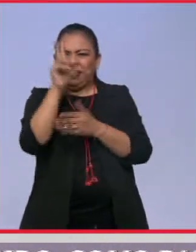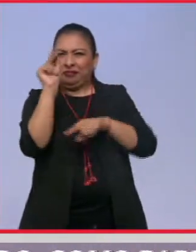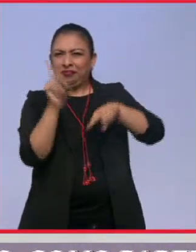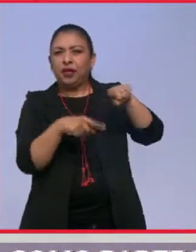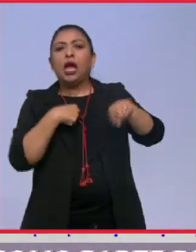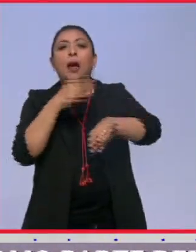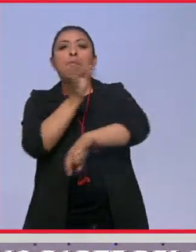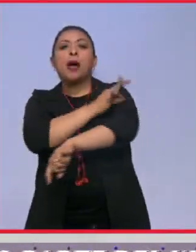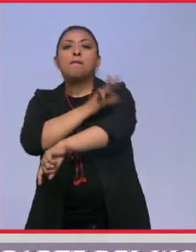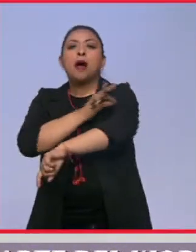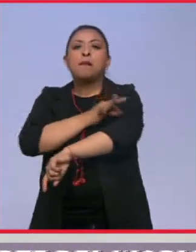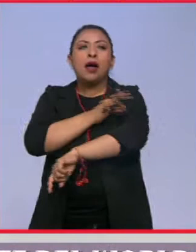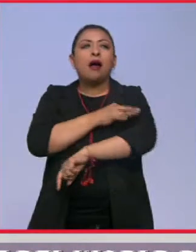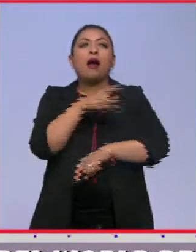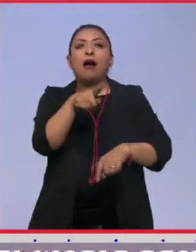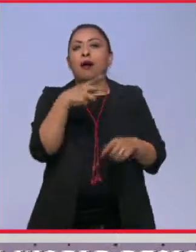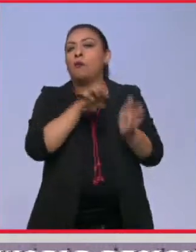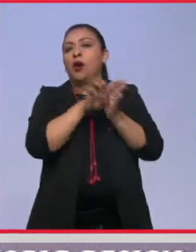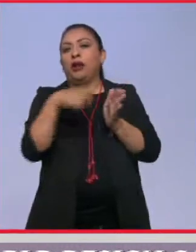tener, por ejemplo, esto, ¿no?